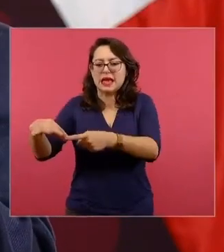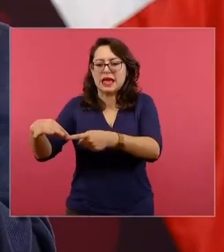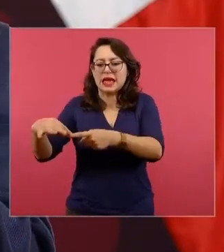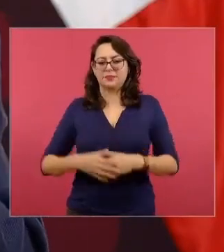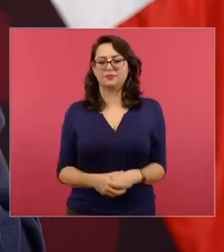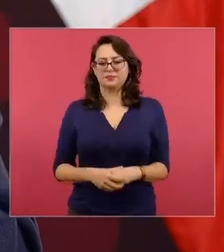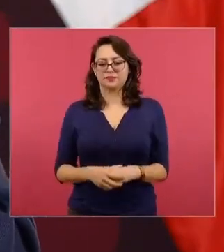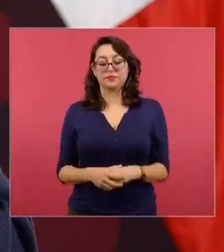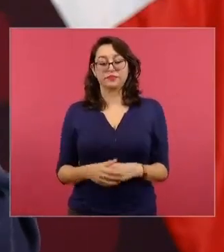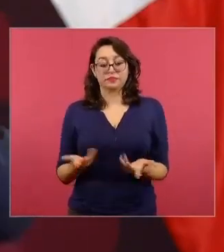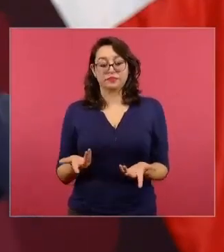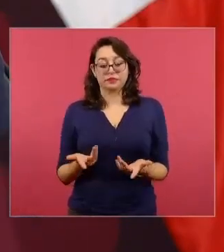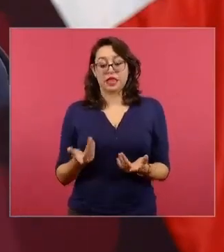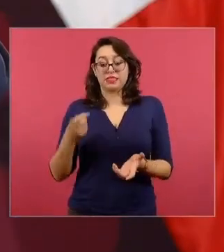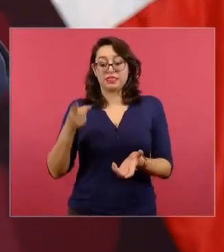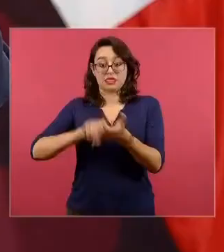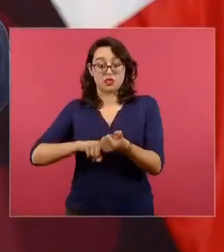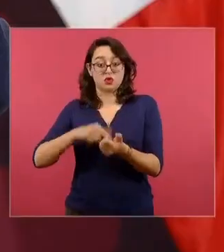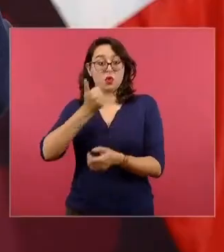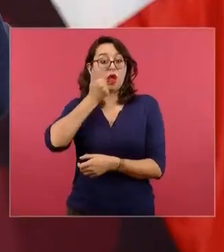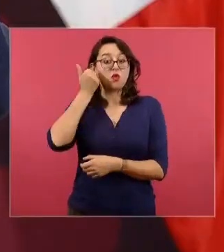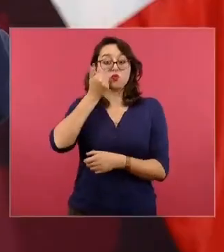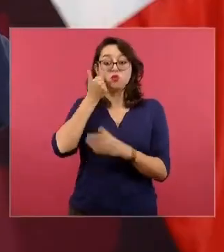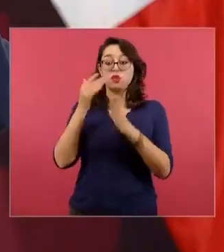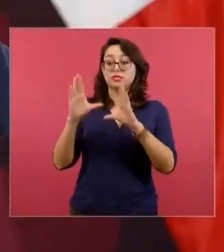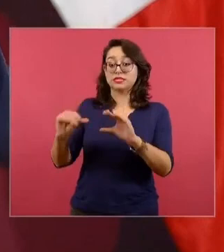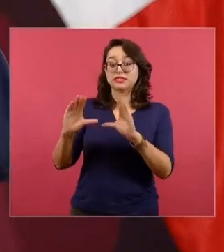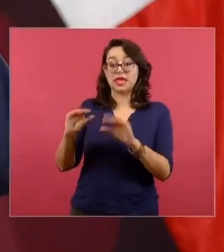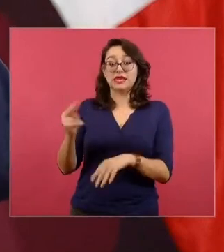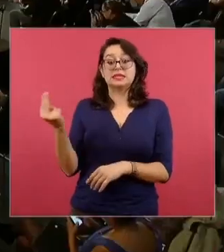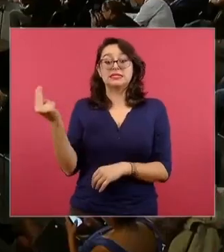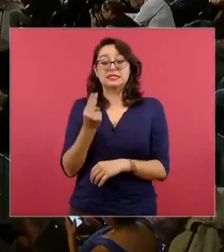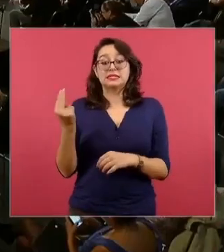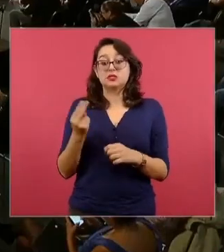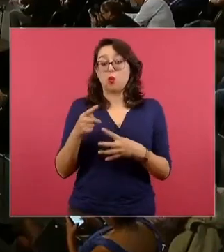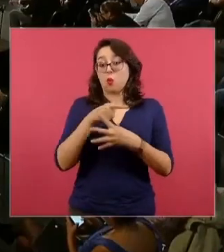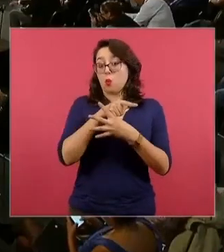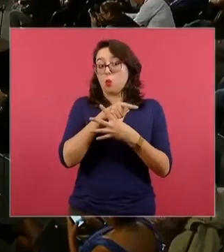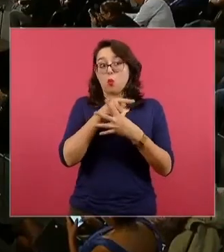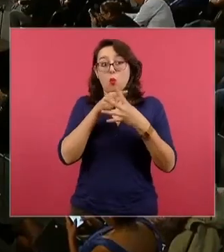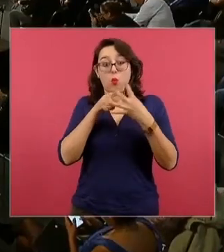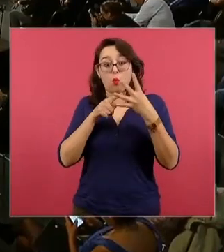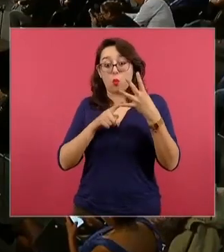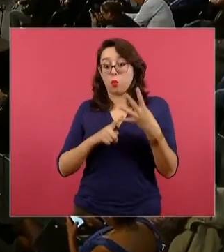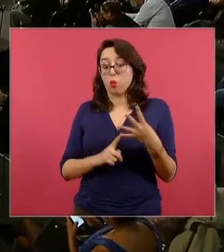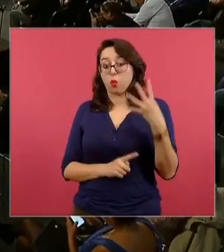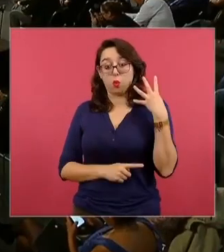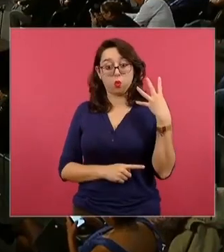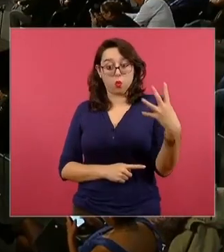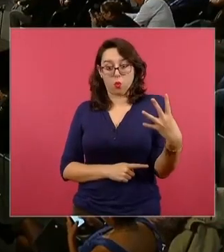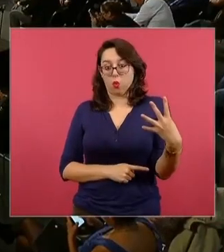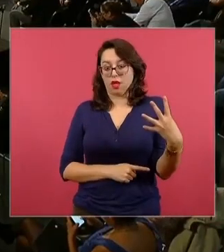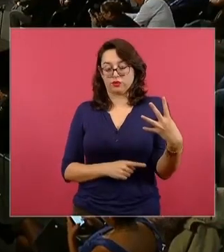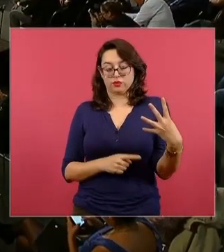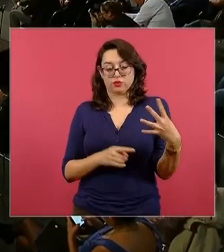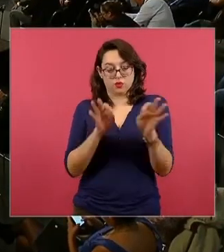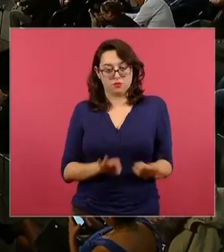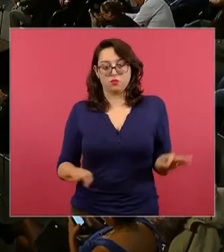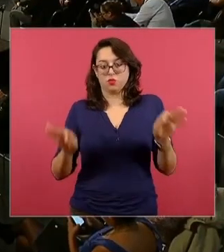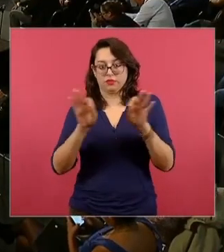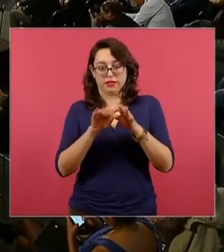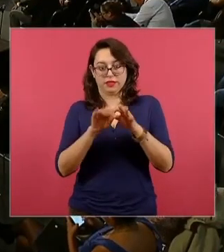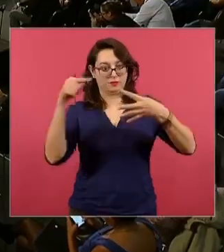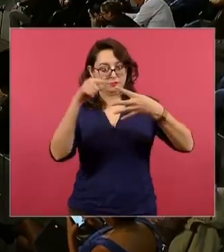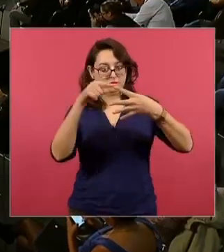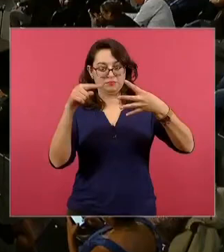cuatro campos formativos y tiene los contenidos disciplinares de cada campo formativo. Me